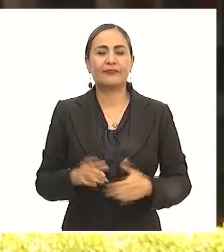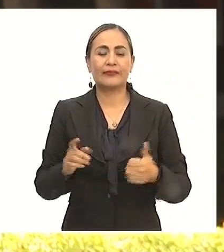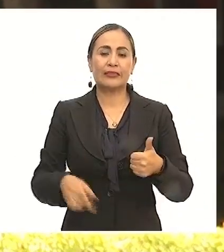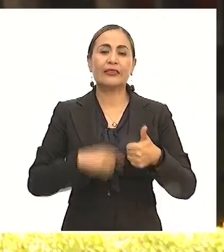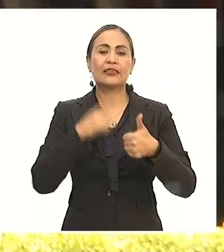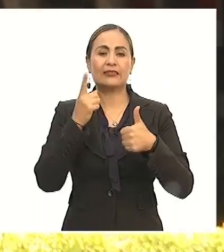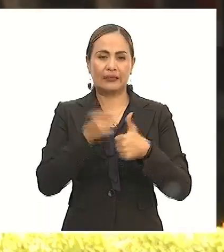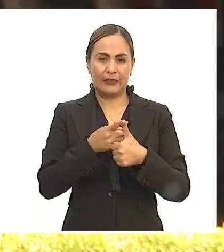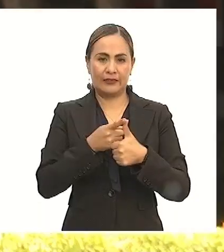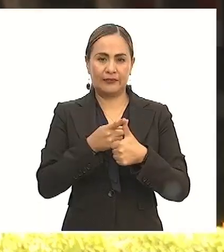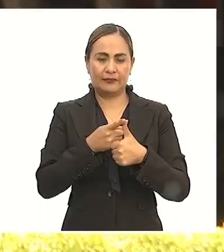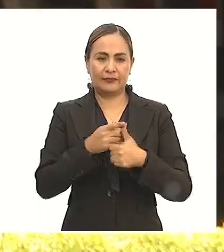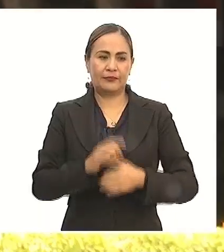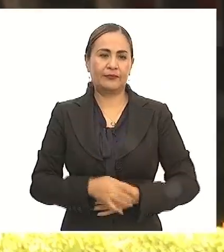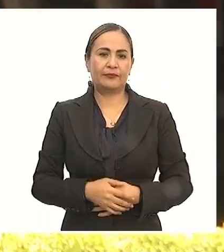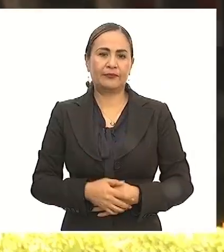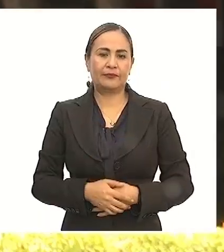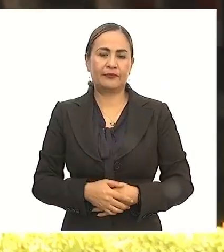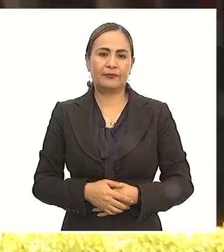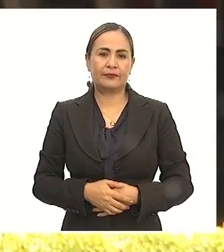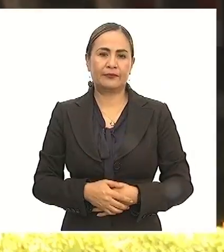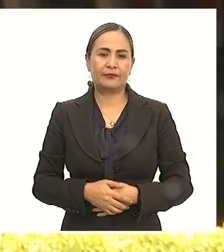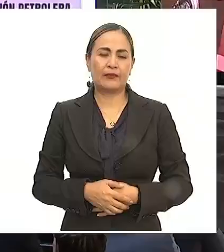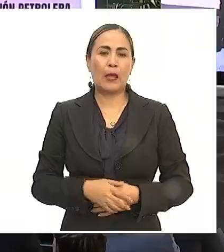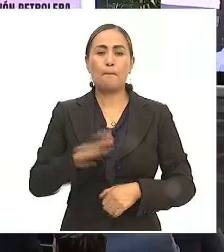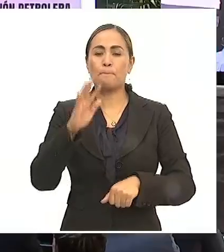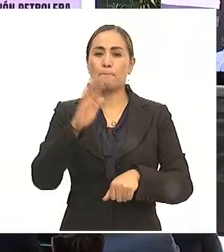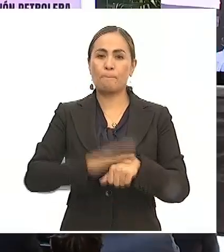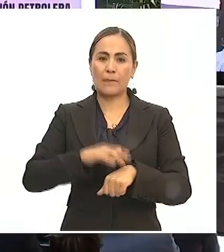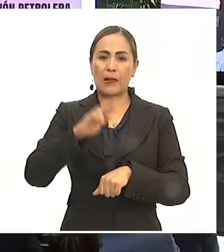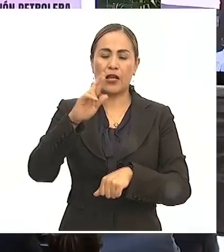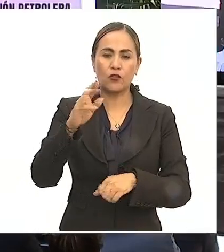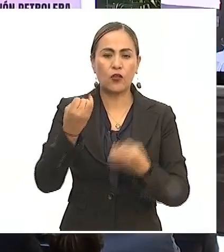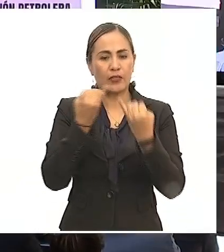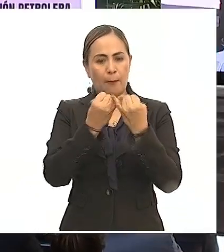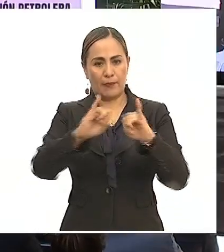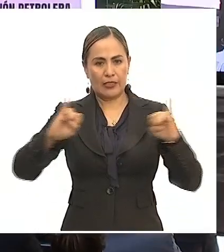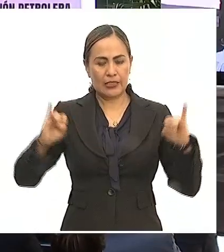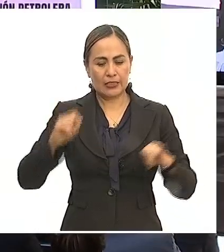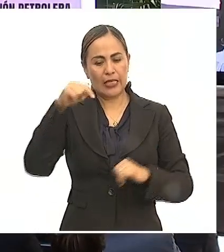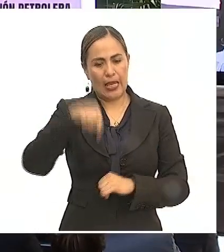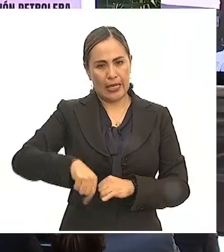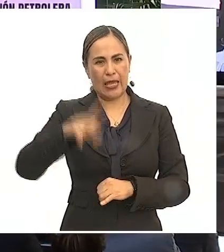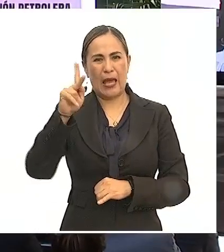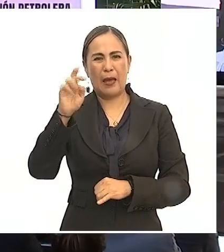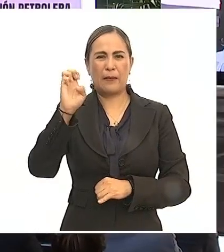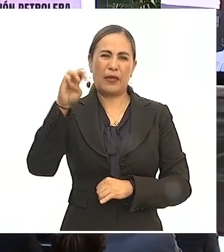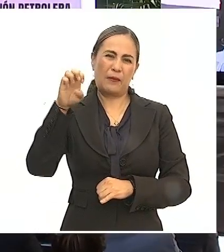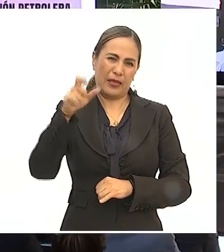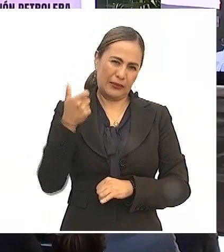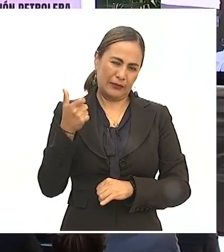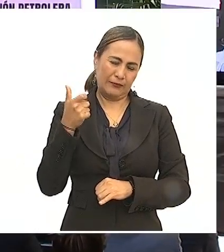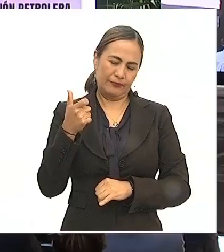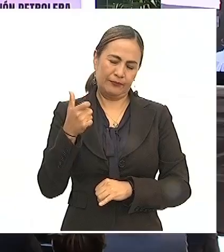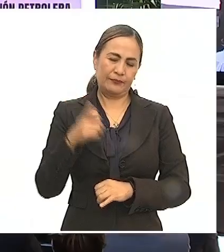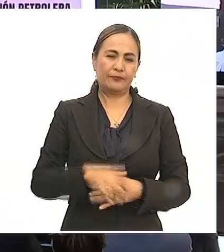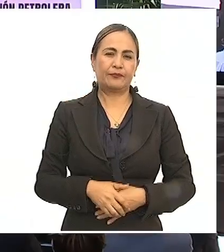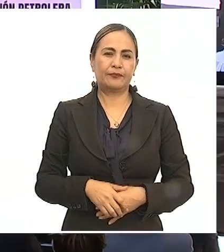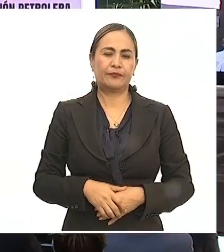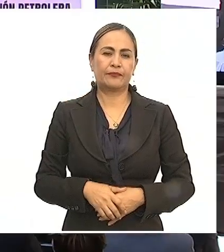6. Se ha dado mayor autonomía financiera a Pemex, porque